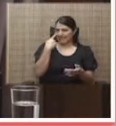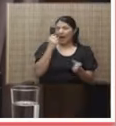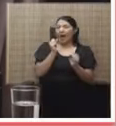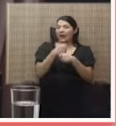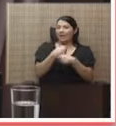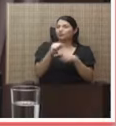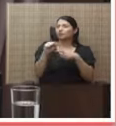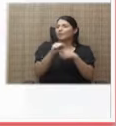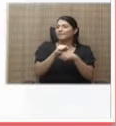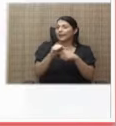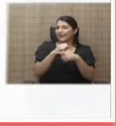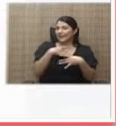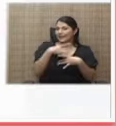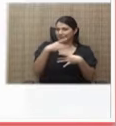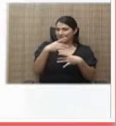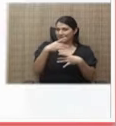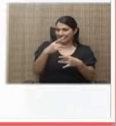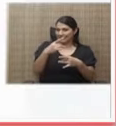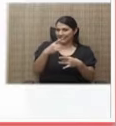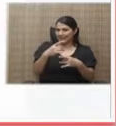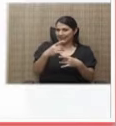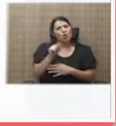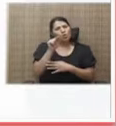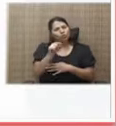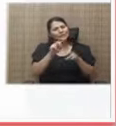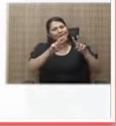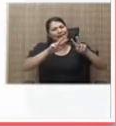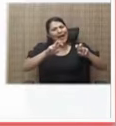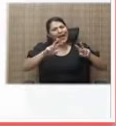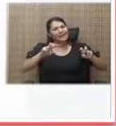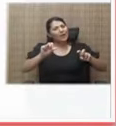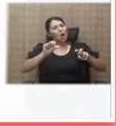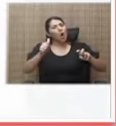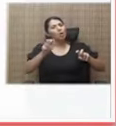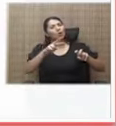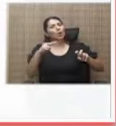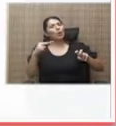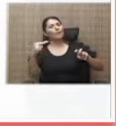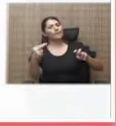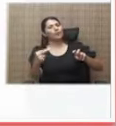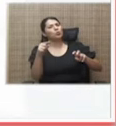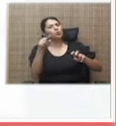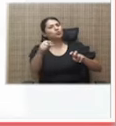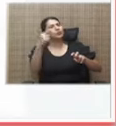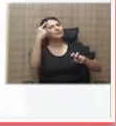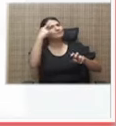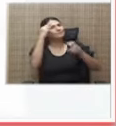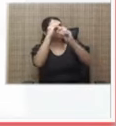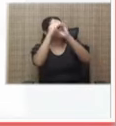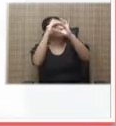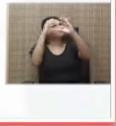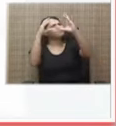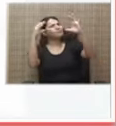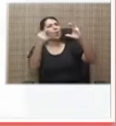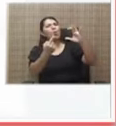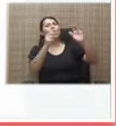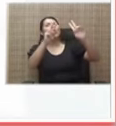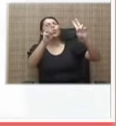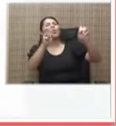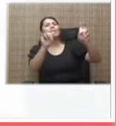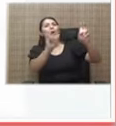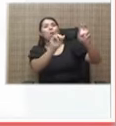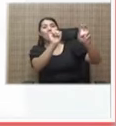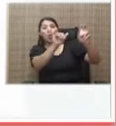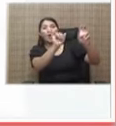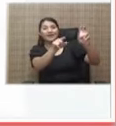interesante exploremos La otra cara de la moneda Imagínese por un momento un un titular así como este que estamos